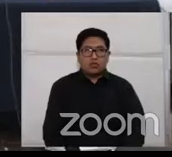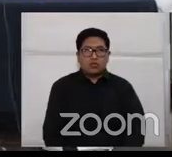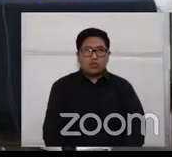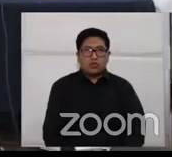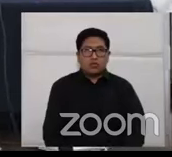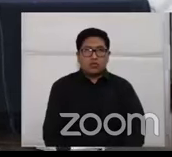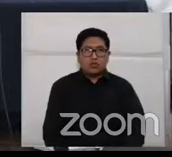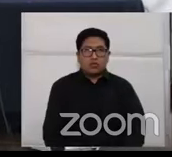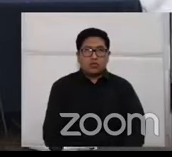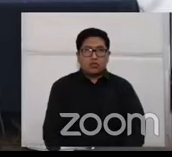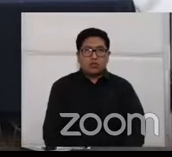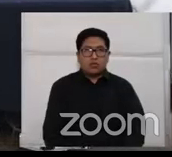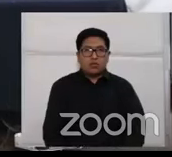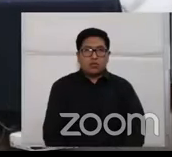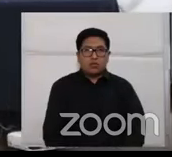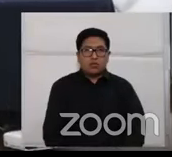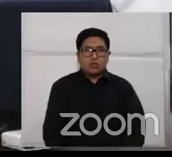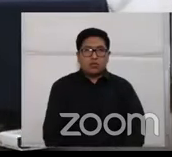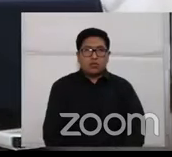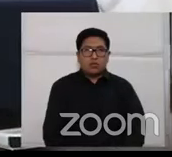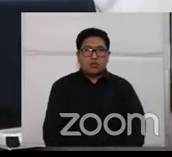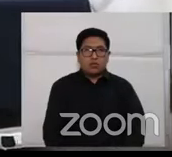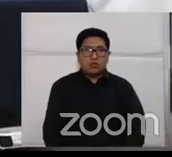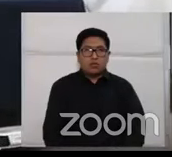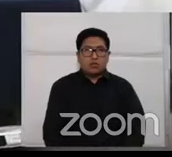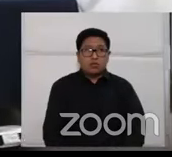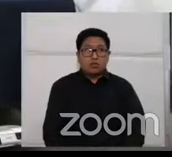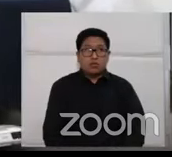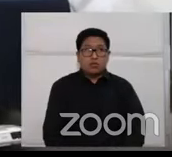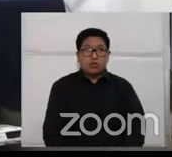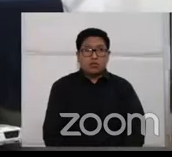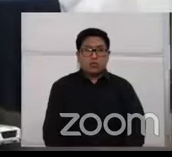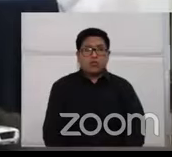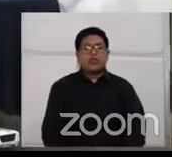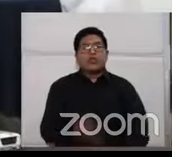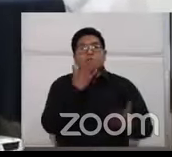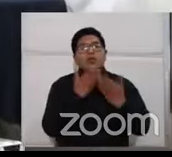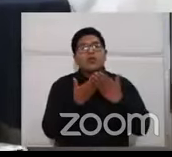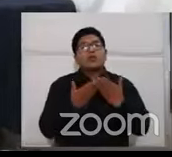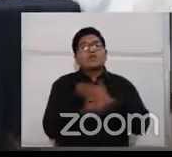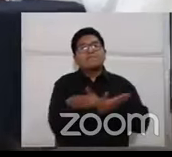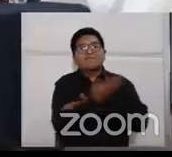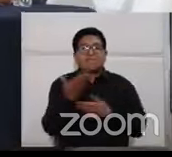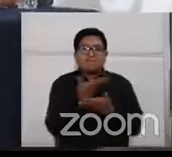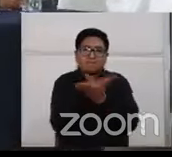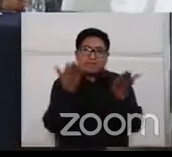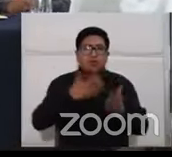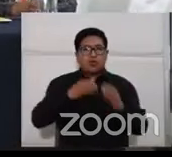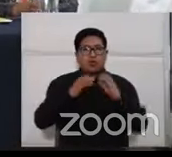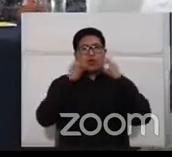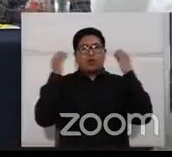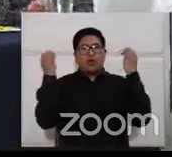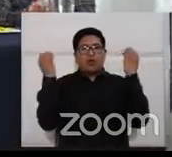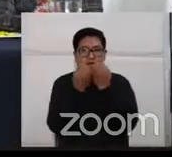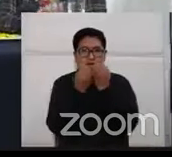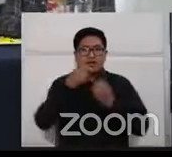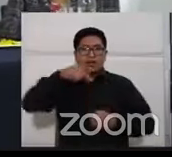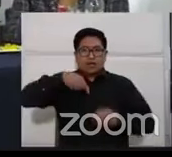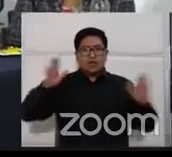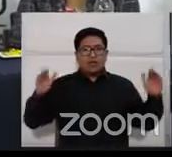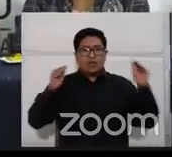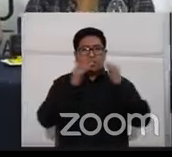todos mi nombre es cristian alcan y tengo 17 años y soy parte de la bendición de apenas la paz en este momento estoy a verdad estoy